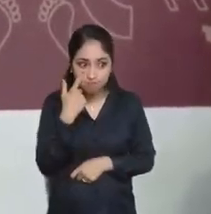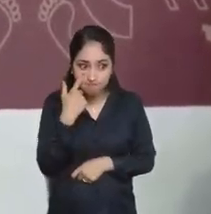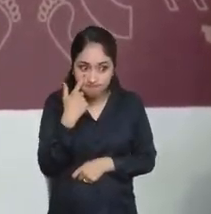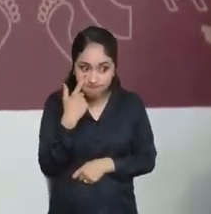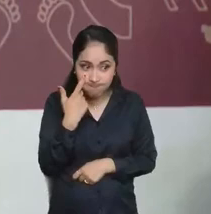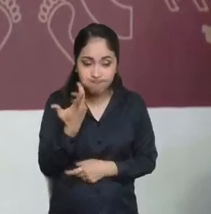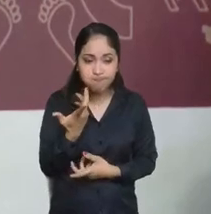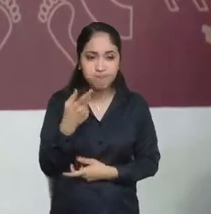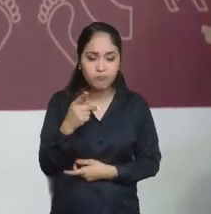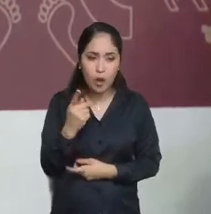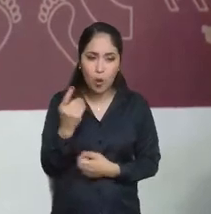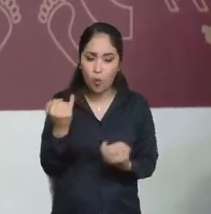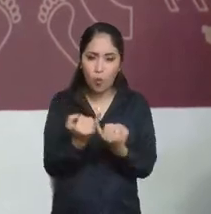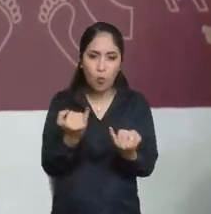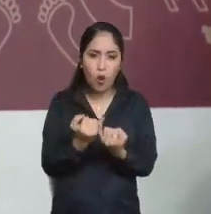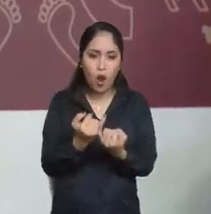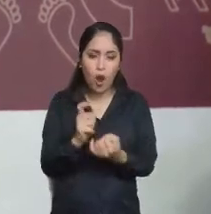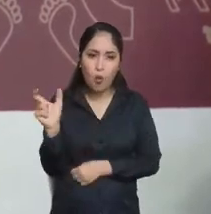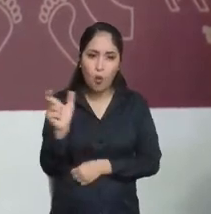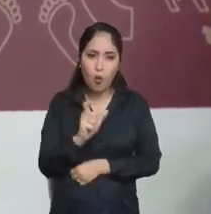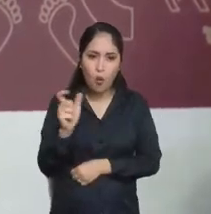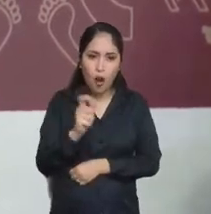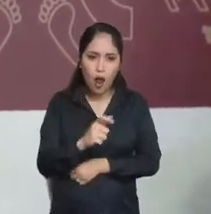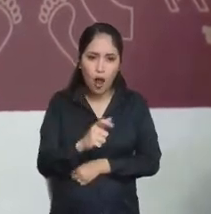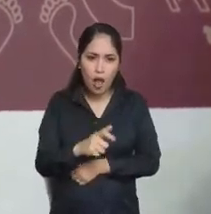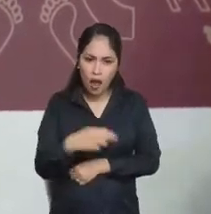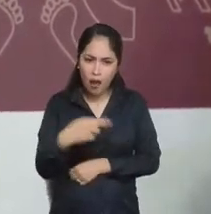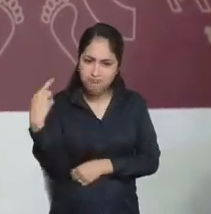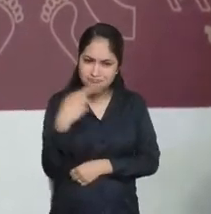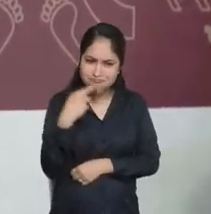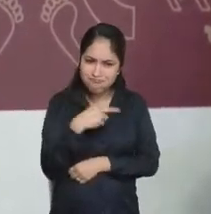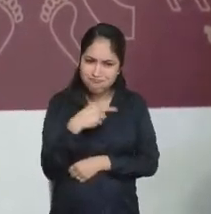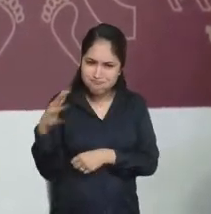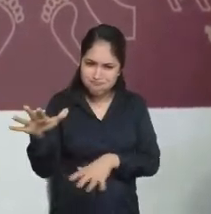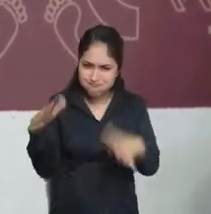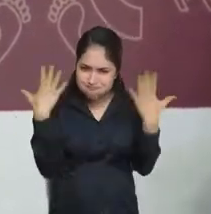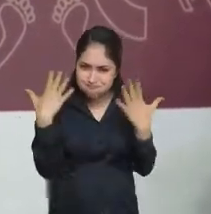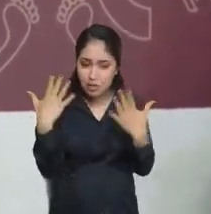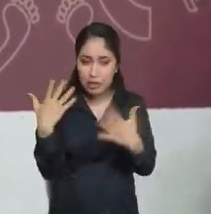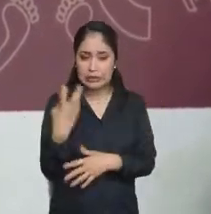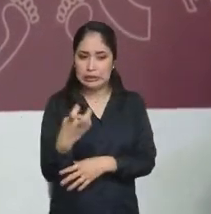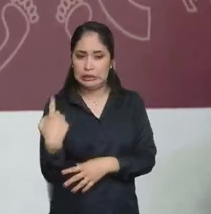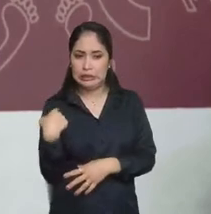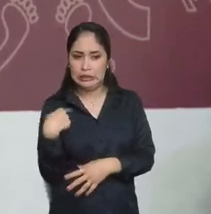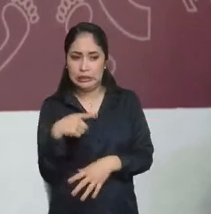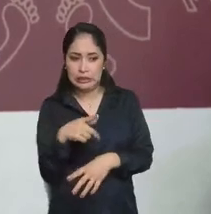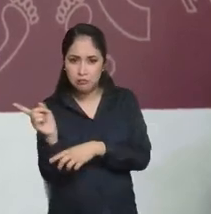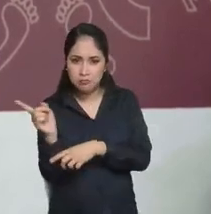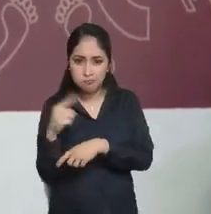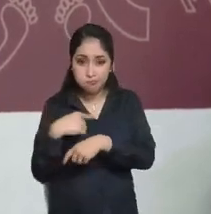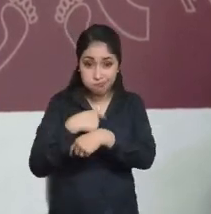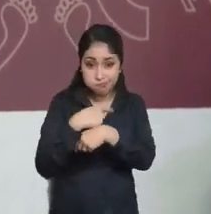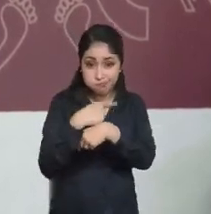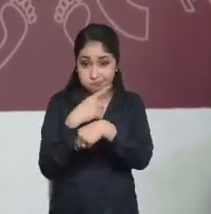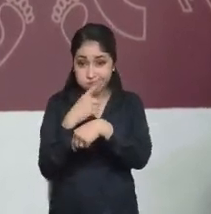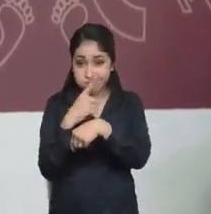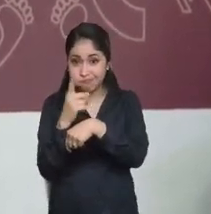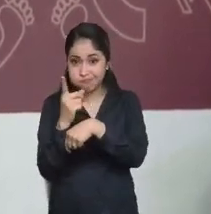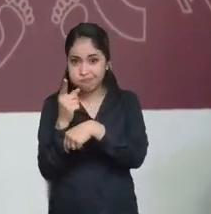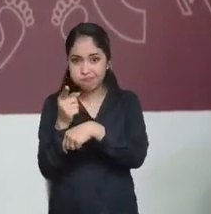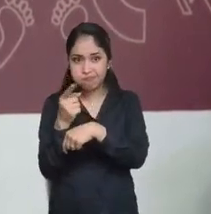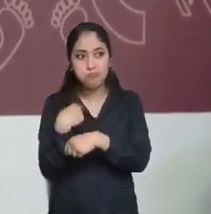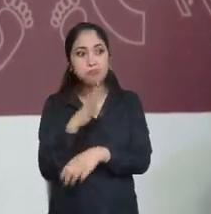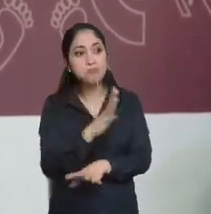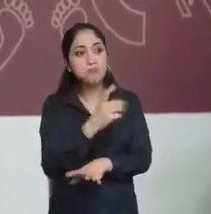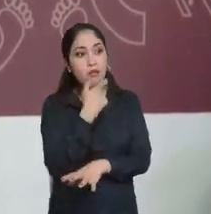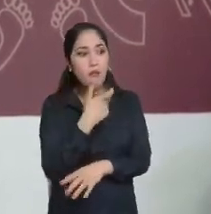entonces, eso es lo que deben de hacer. ¿Sabes qué? Yo ahí voy viendo, va alguien, pues avísenle a la gente que esté enseguida, ¿sabes